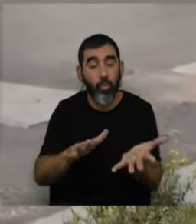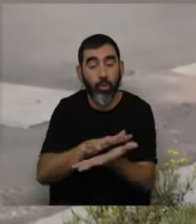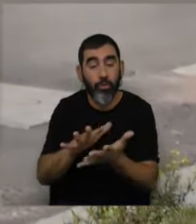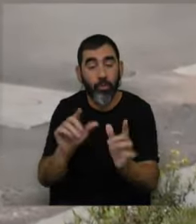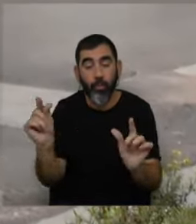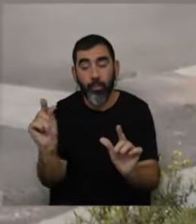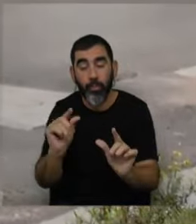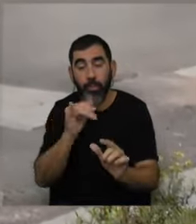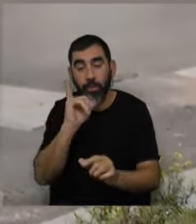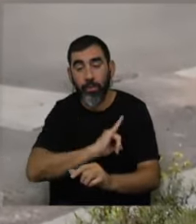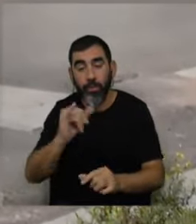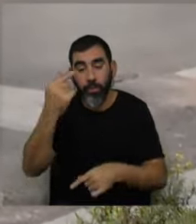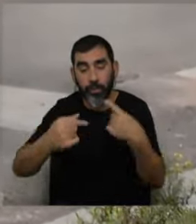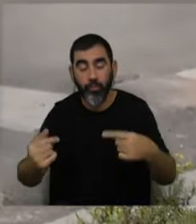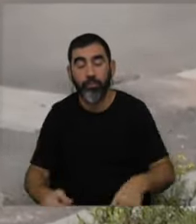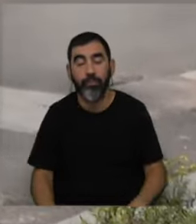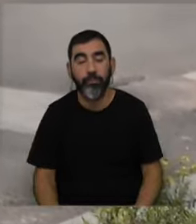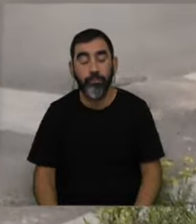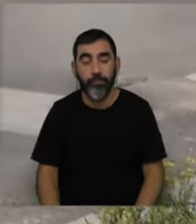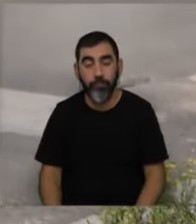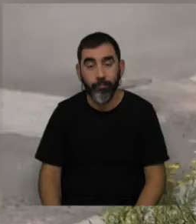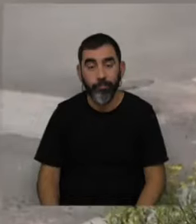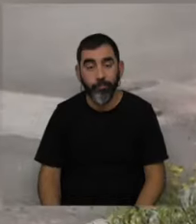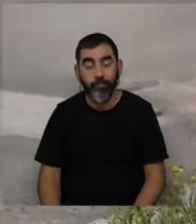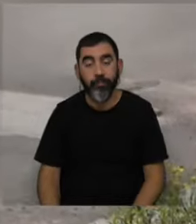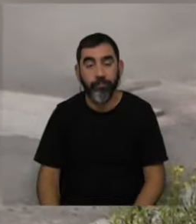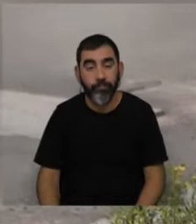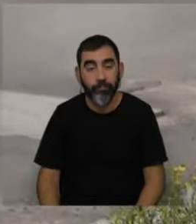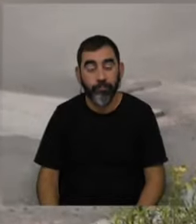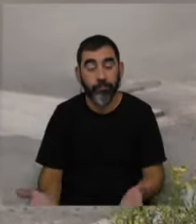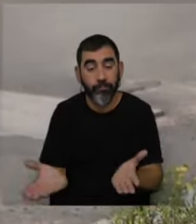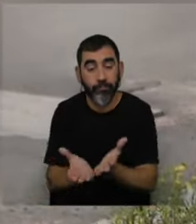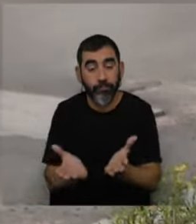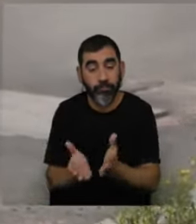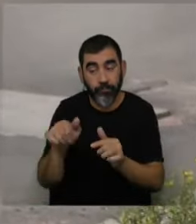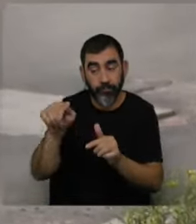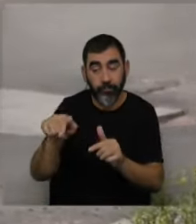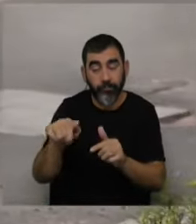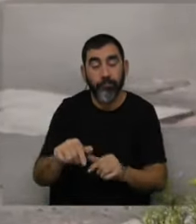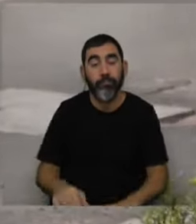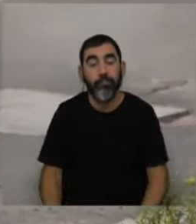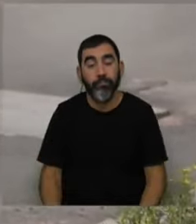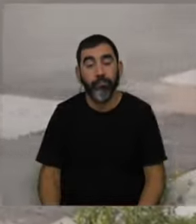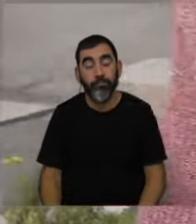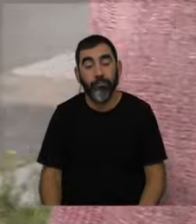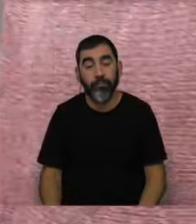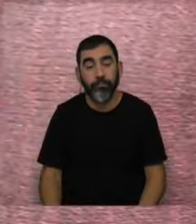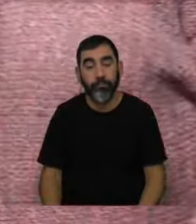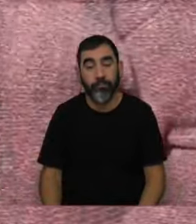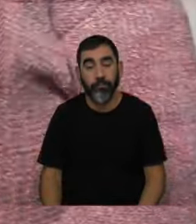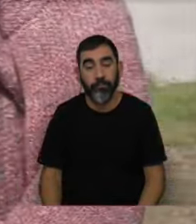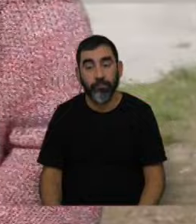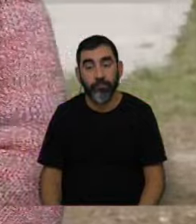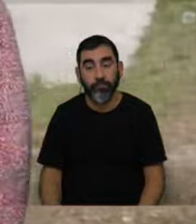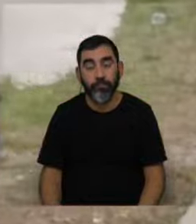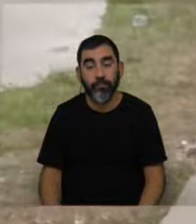parte de esas denuncias que habían hecho los estudiantes del Liceo Miranda que estaban vinculadas justamente a la laicidad por eso es bien importante tener la